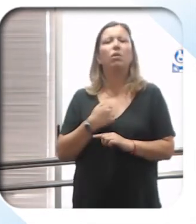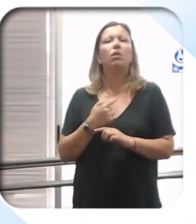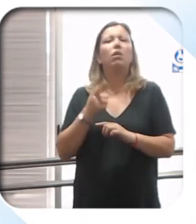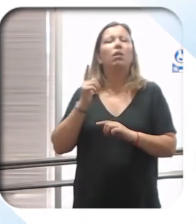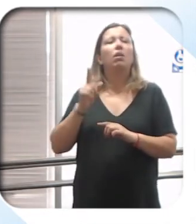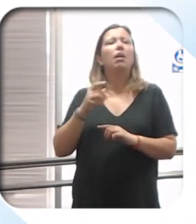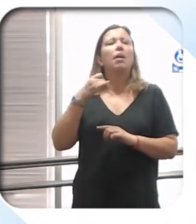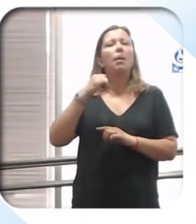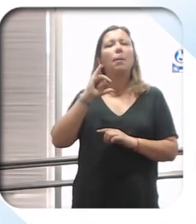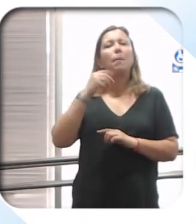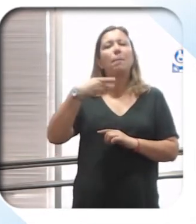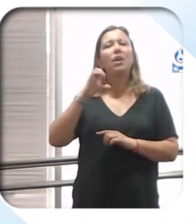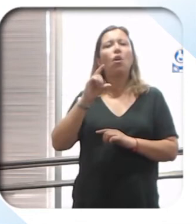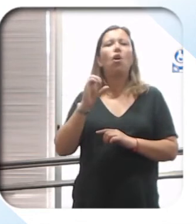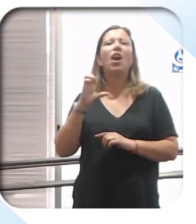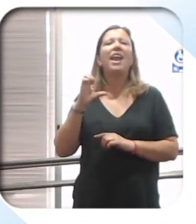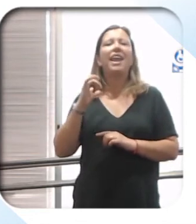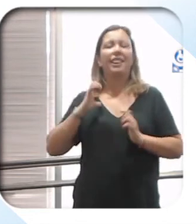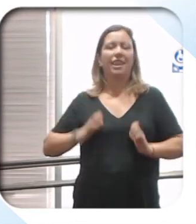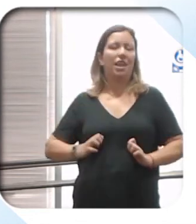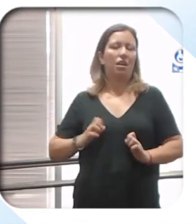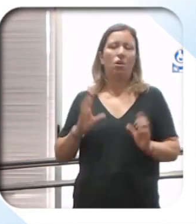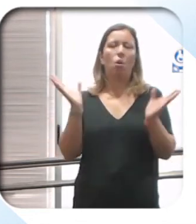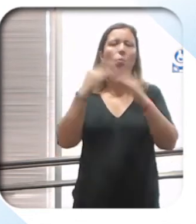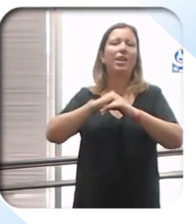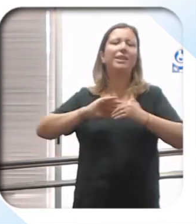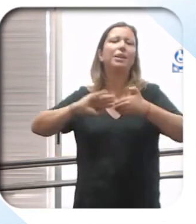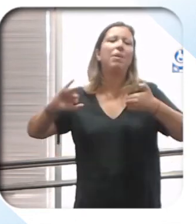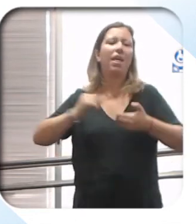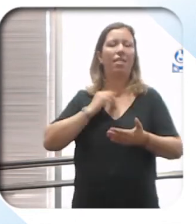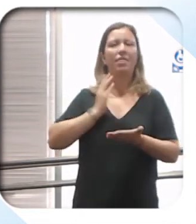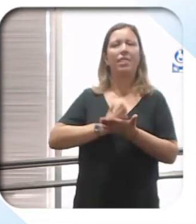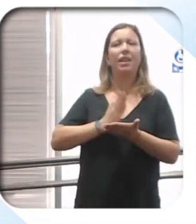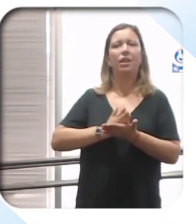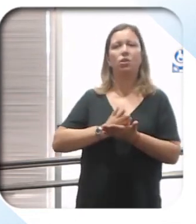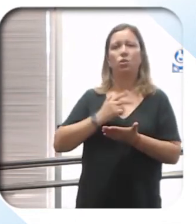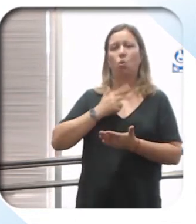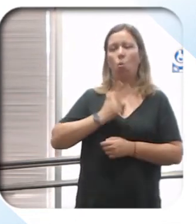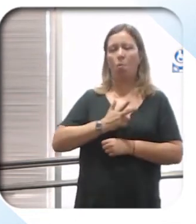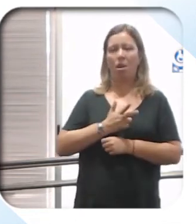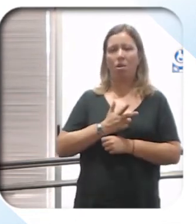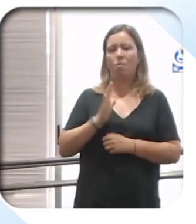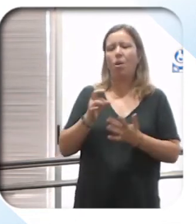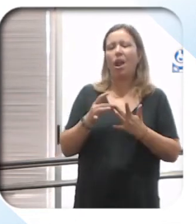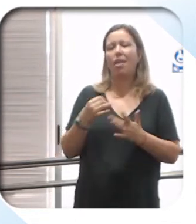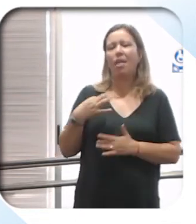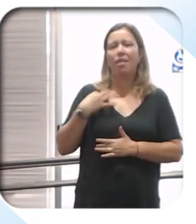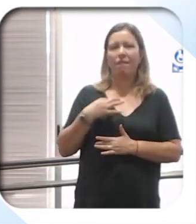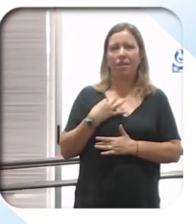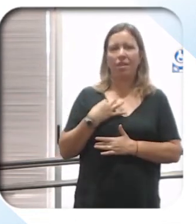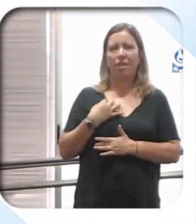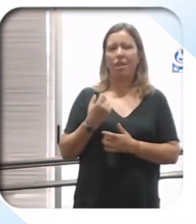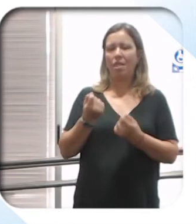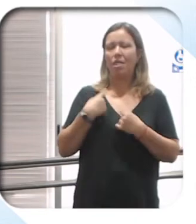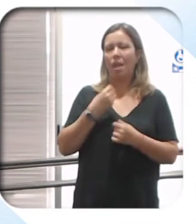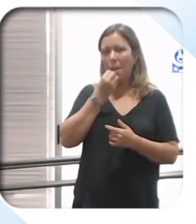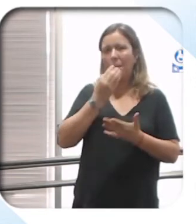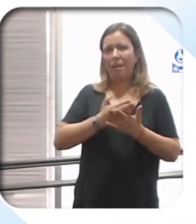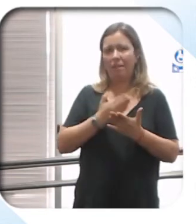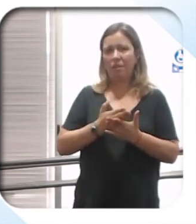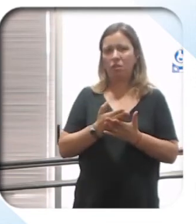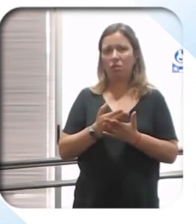es inseparable de los derechos humanos, de la dignidad, de la calidad de vida, que valora el riesgo-beneficio y no